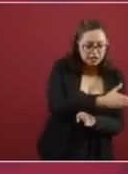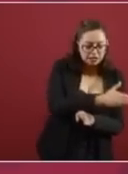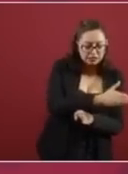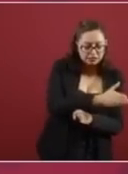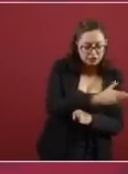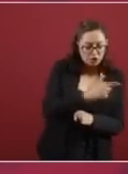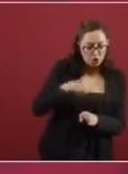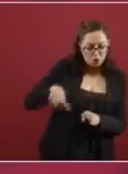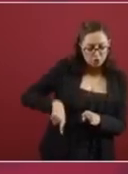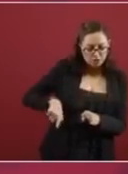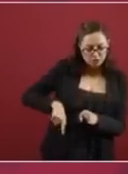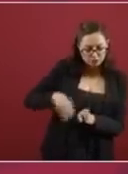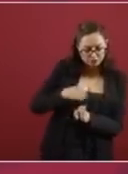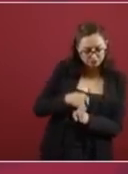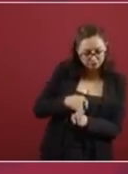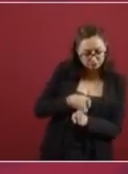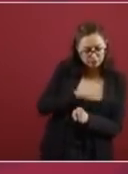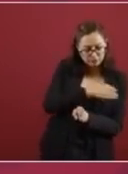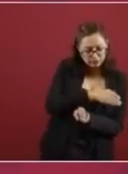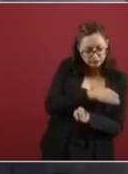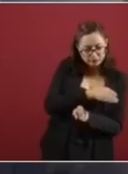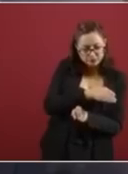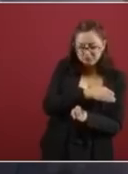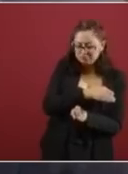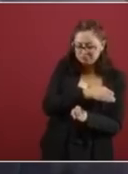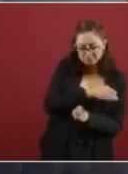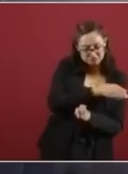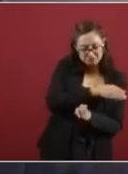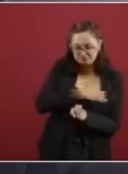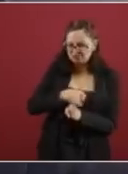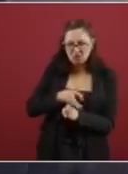antes la política educativa